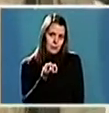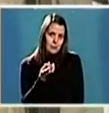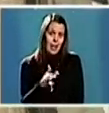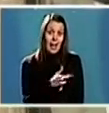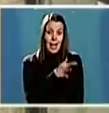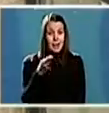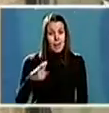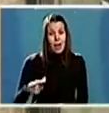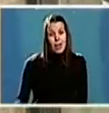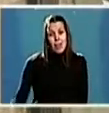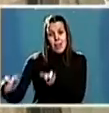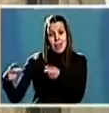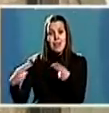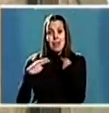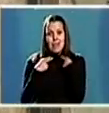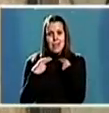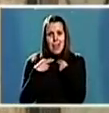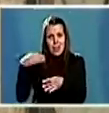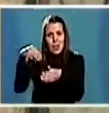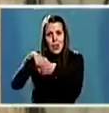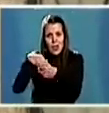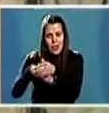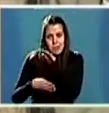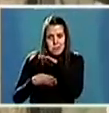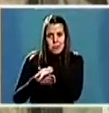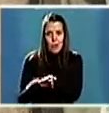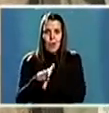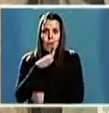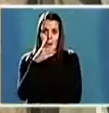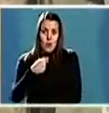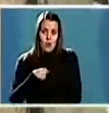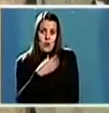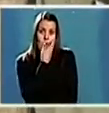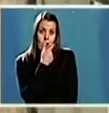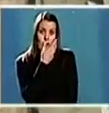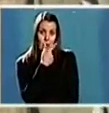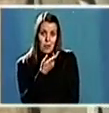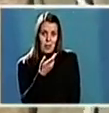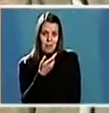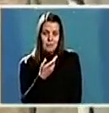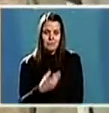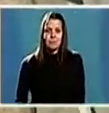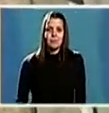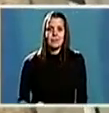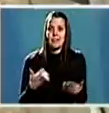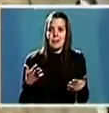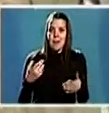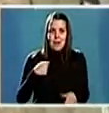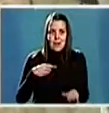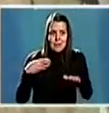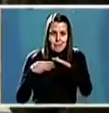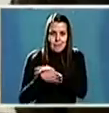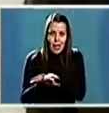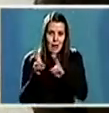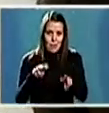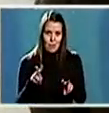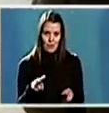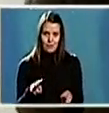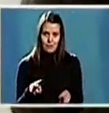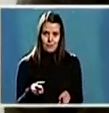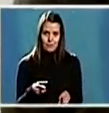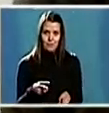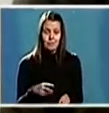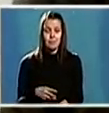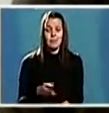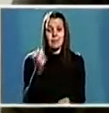ves o que é a Deputación por dentro, que eu non a coñecía, nin coñecía por fora, pero nunca me atreví a entrar dentro.